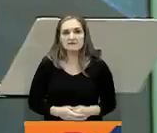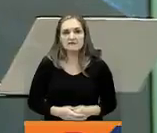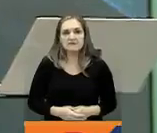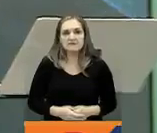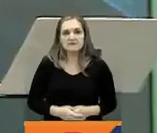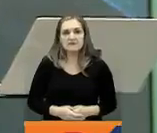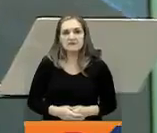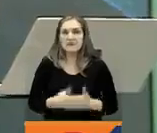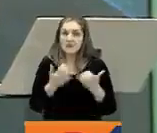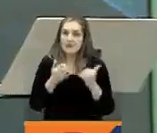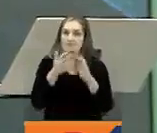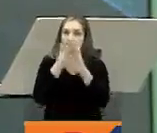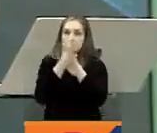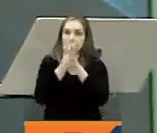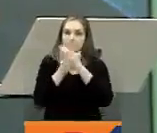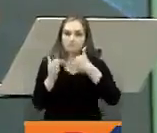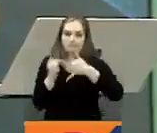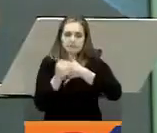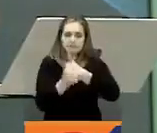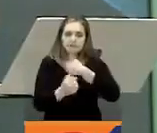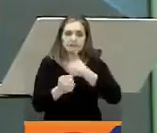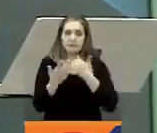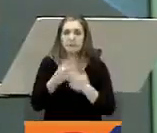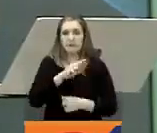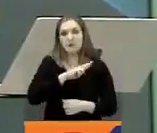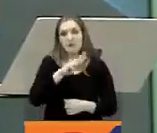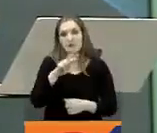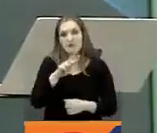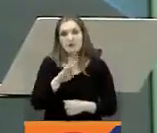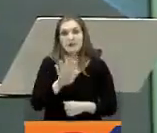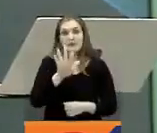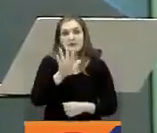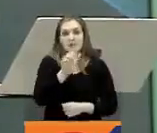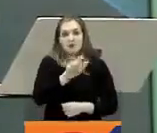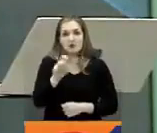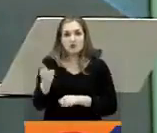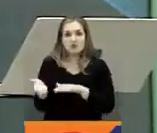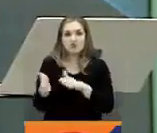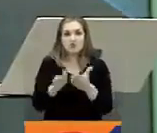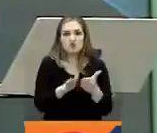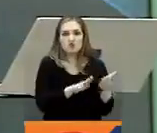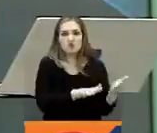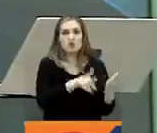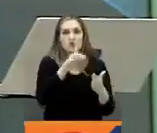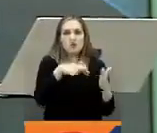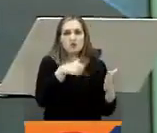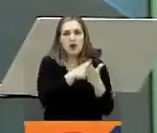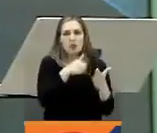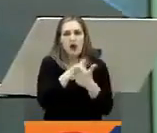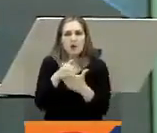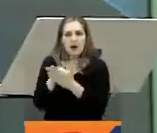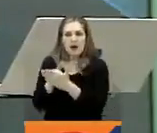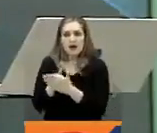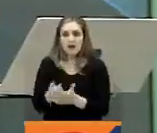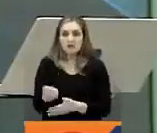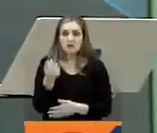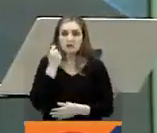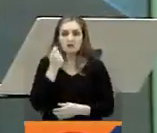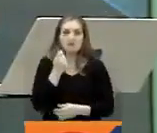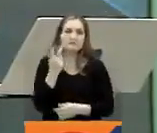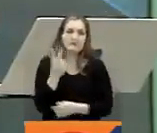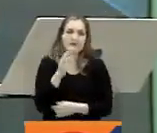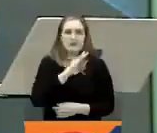Y abrimos nuestro recorrido por las regiones en Valle del Cauca. 5 personas fallecieron en accidentes de tránsito durante este fin de semana. Las